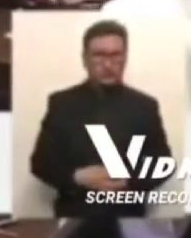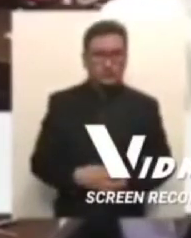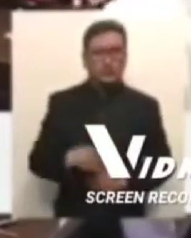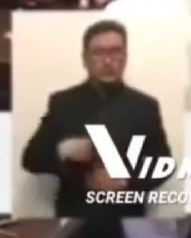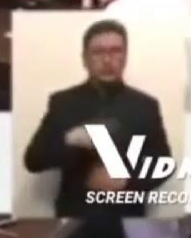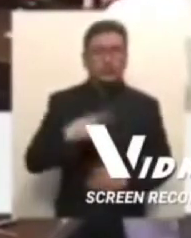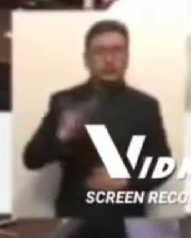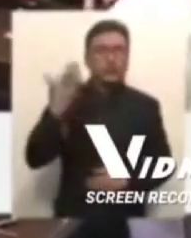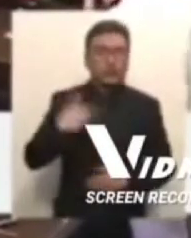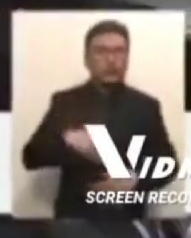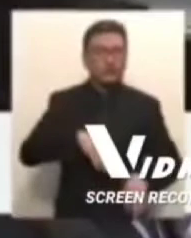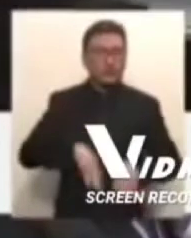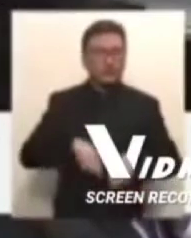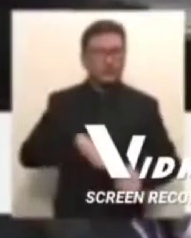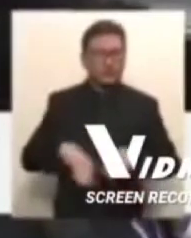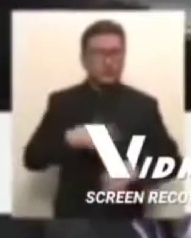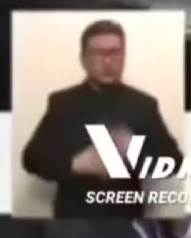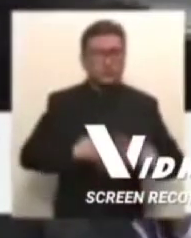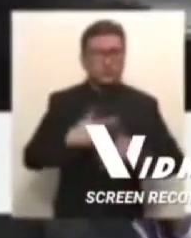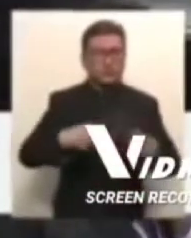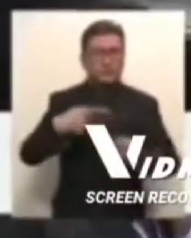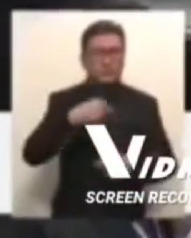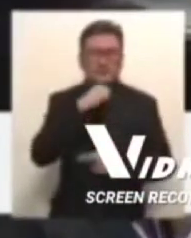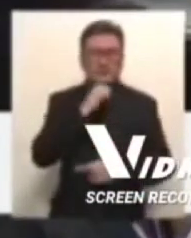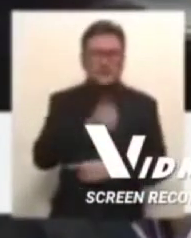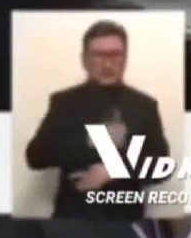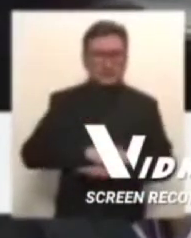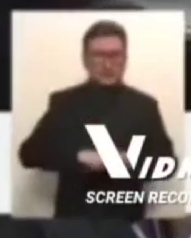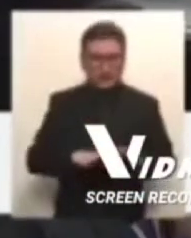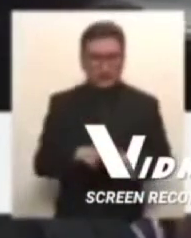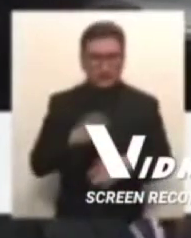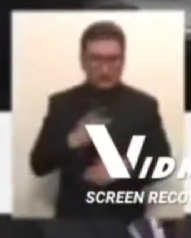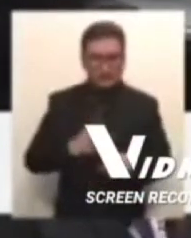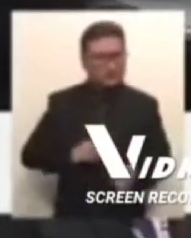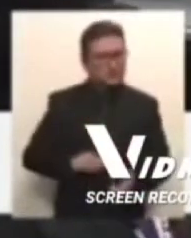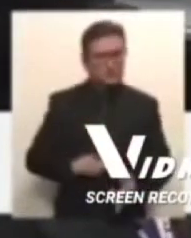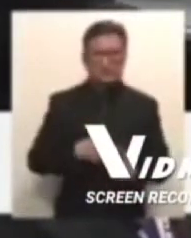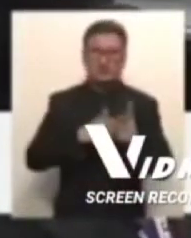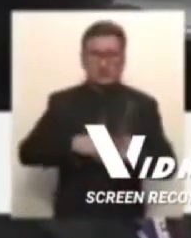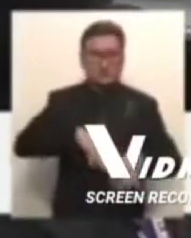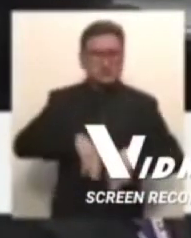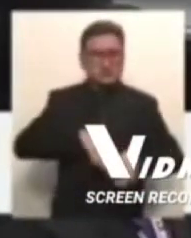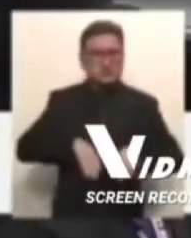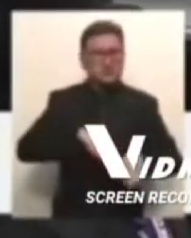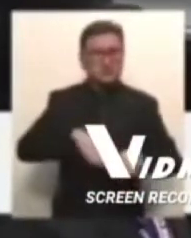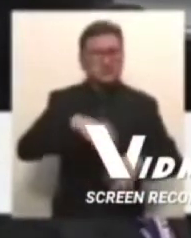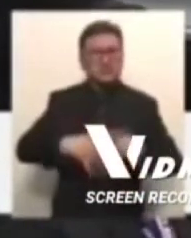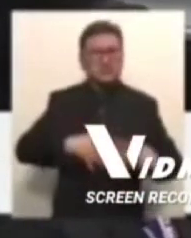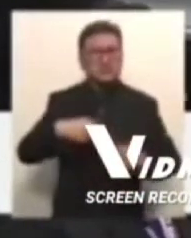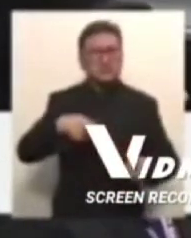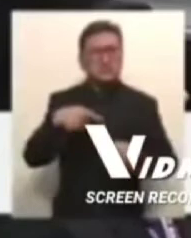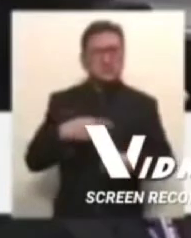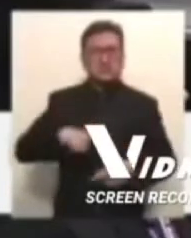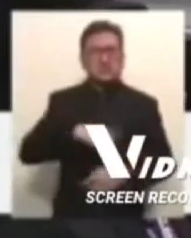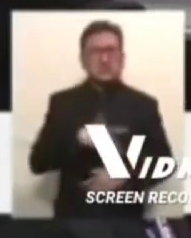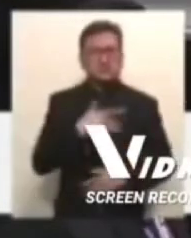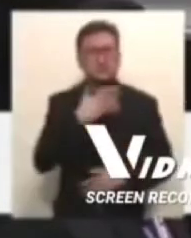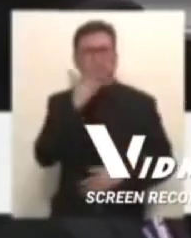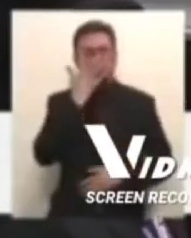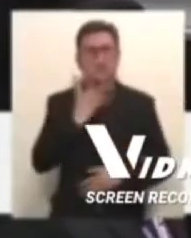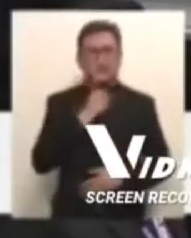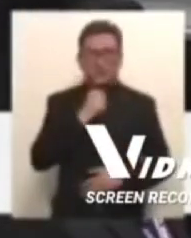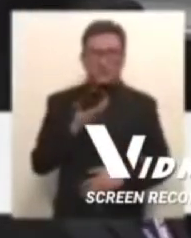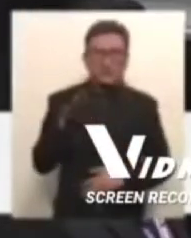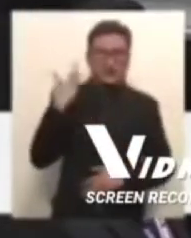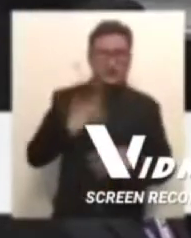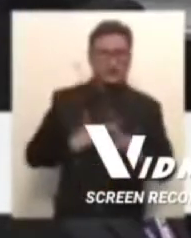Hemos trabajado sin violencia y sin violencia seguiremos trabajando y no nos avergonzamos de nuestra